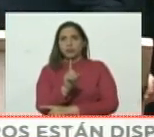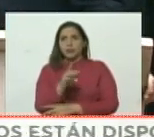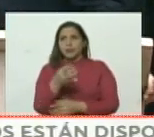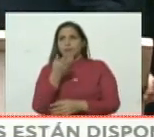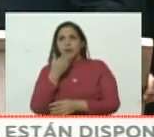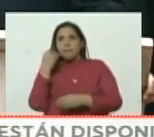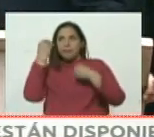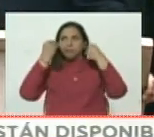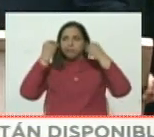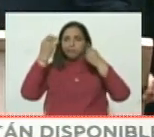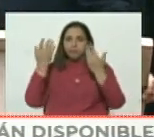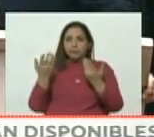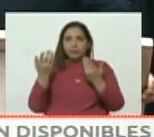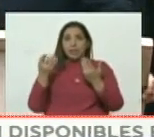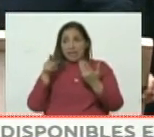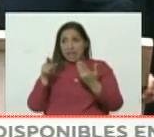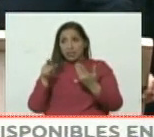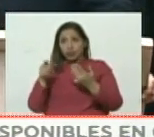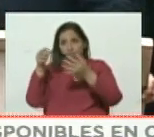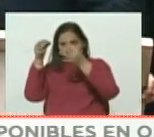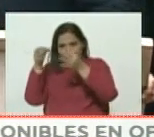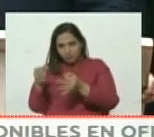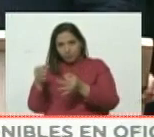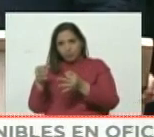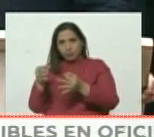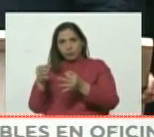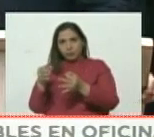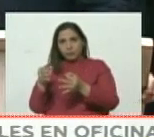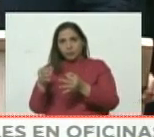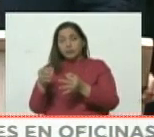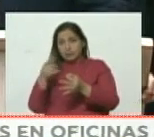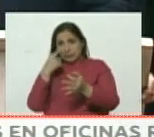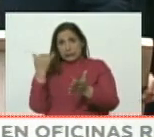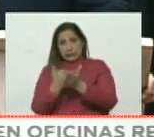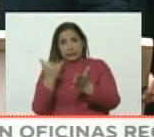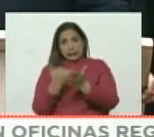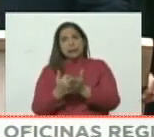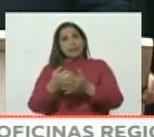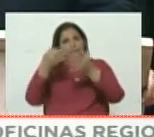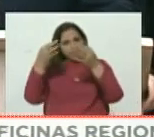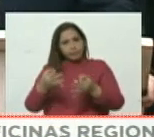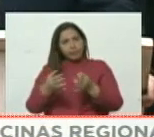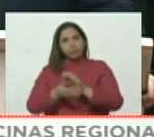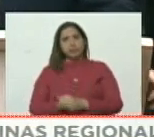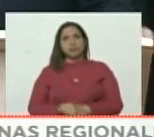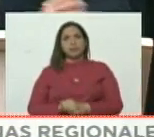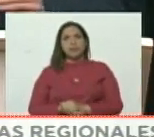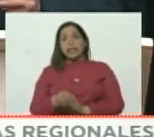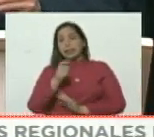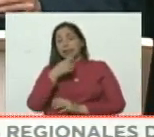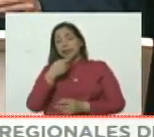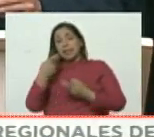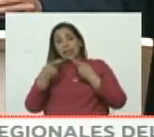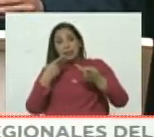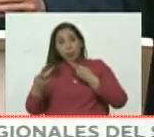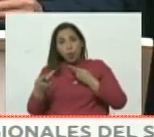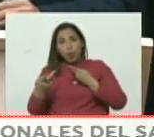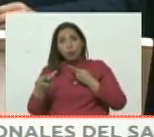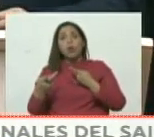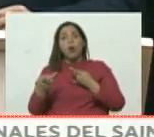especulaciones, son hechos. Son testimonios obtenidos a través de